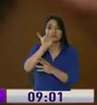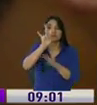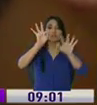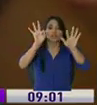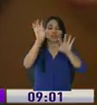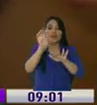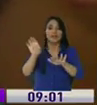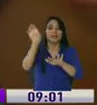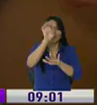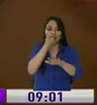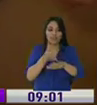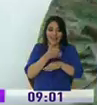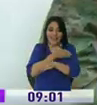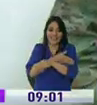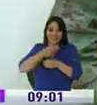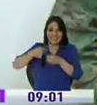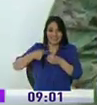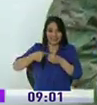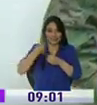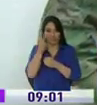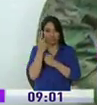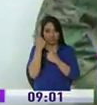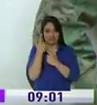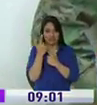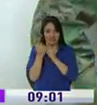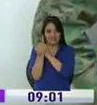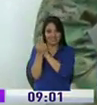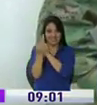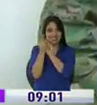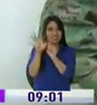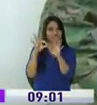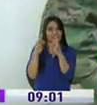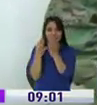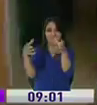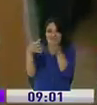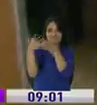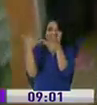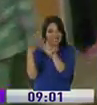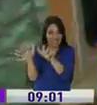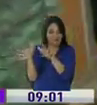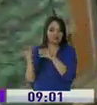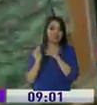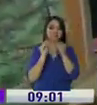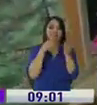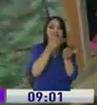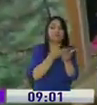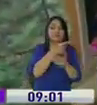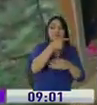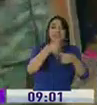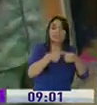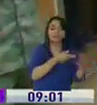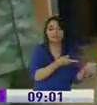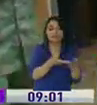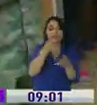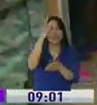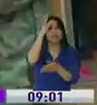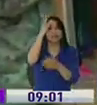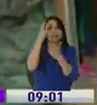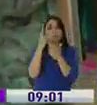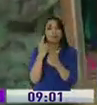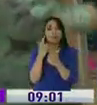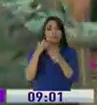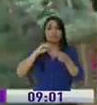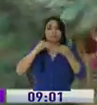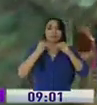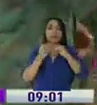de su llegada a Quito, los dos oficiales se reunieron con sus familias. Al llegar a la capital, fueron llevados directamente al hospital militar número